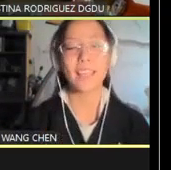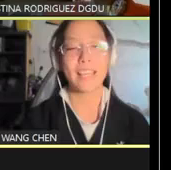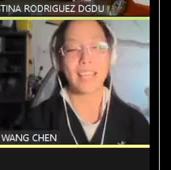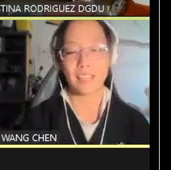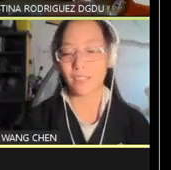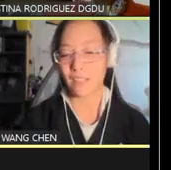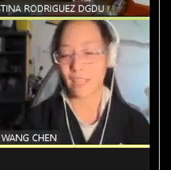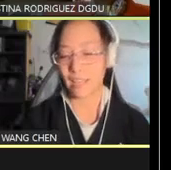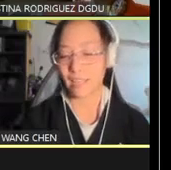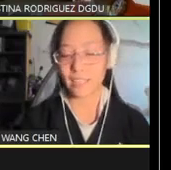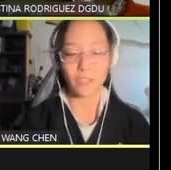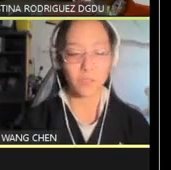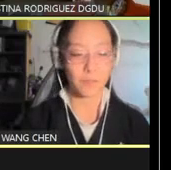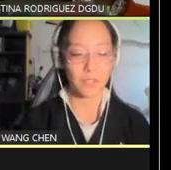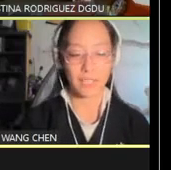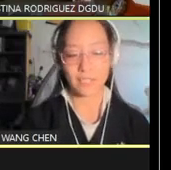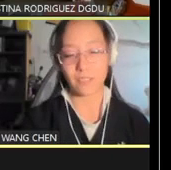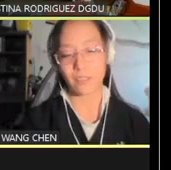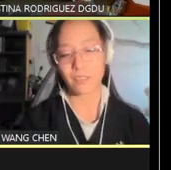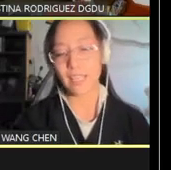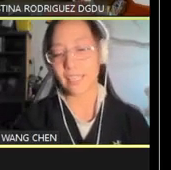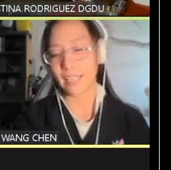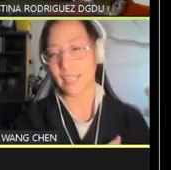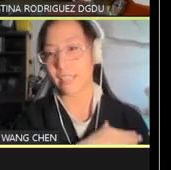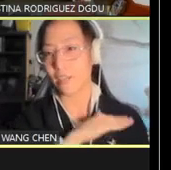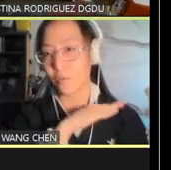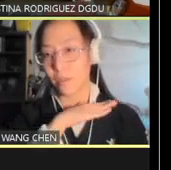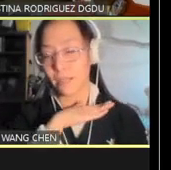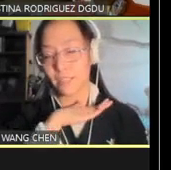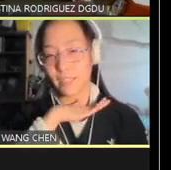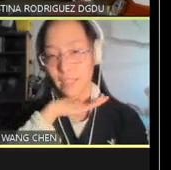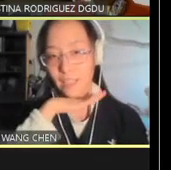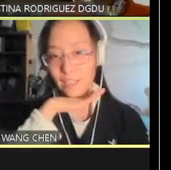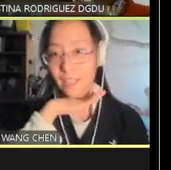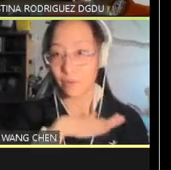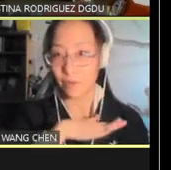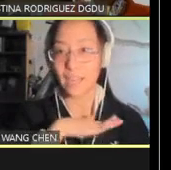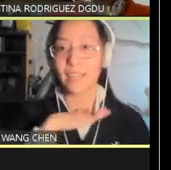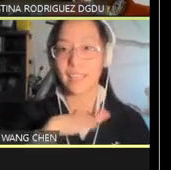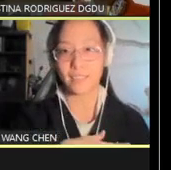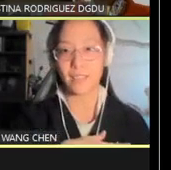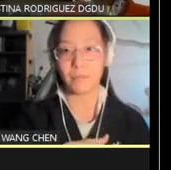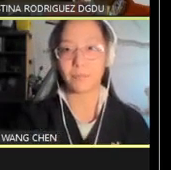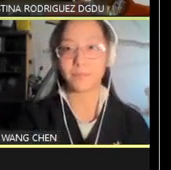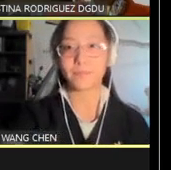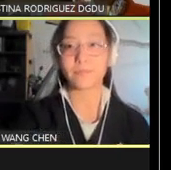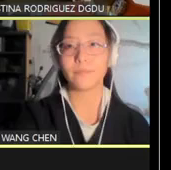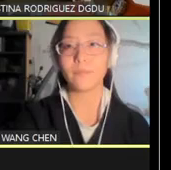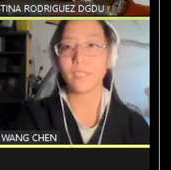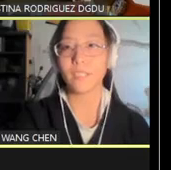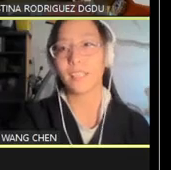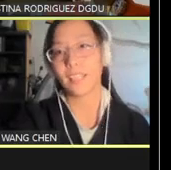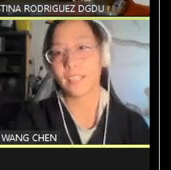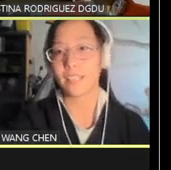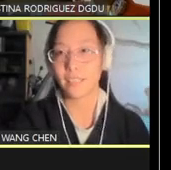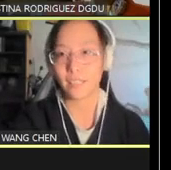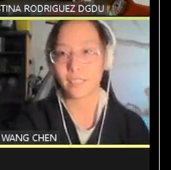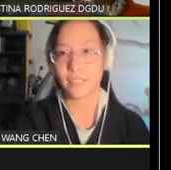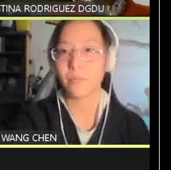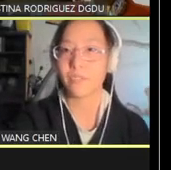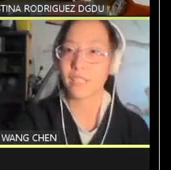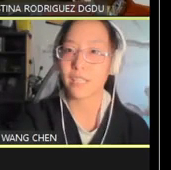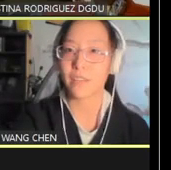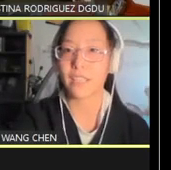pie. En estos dos primeros ejercicios tienen que ser en una base regular y estable. De 30 a